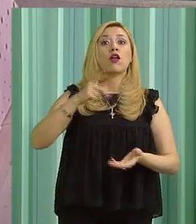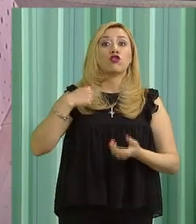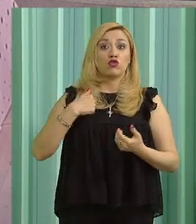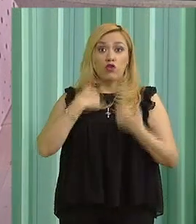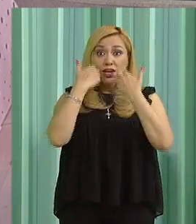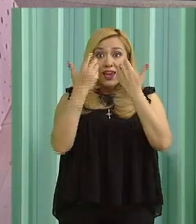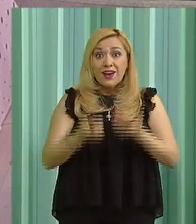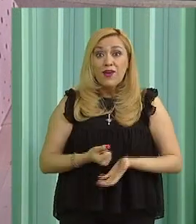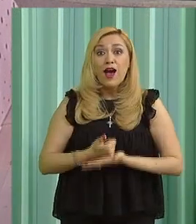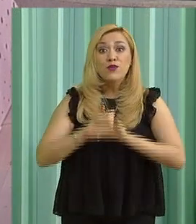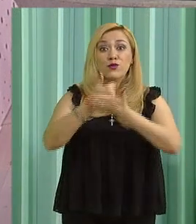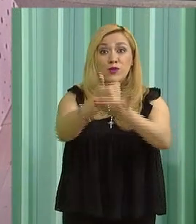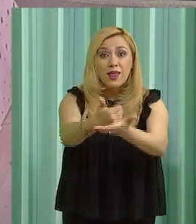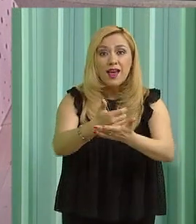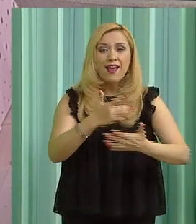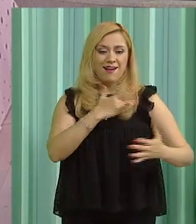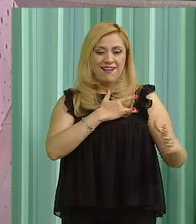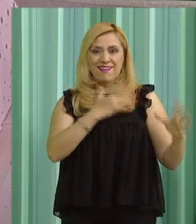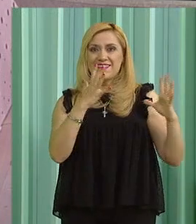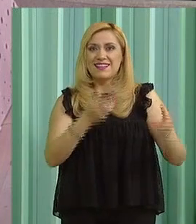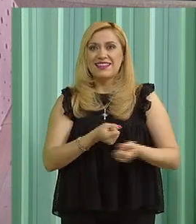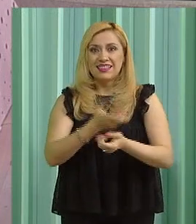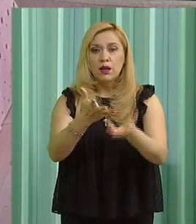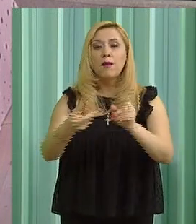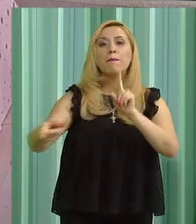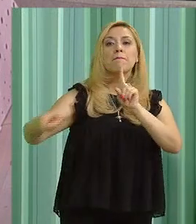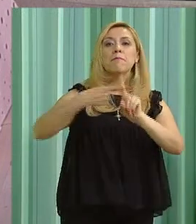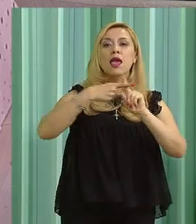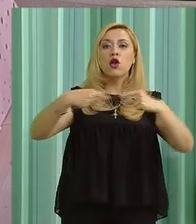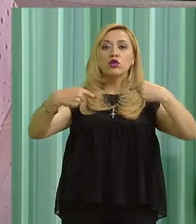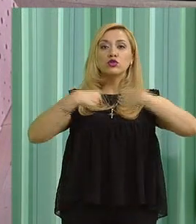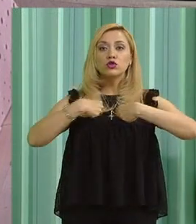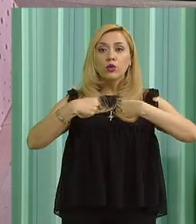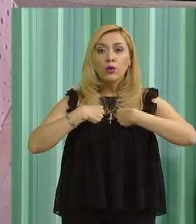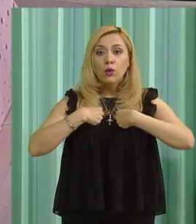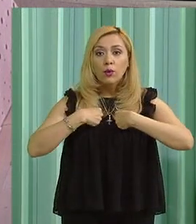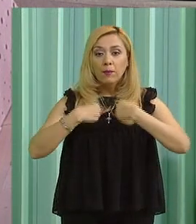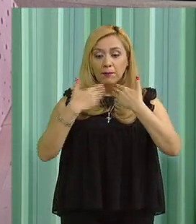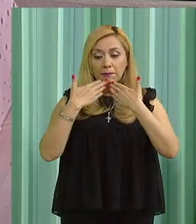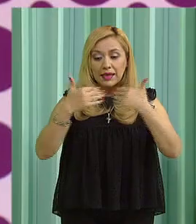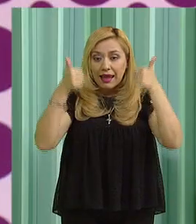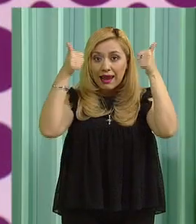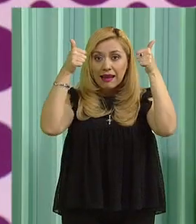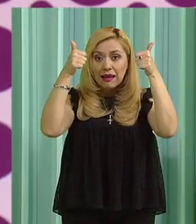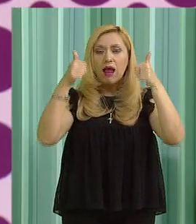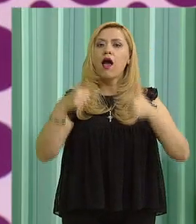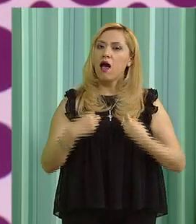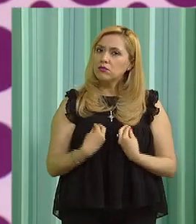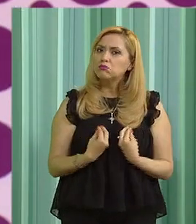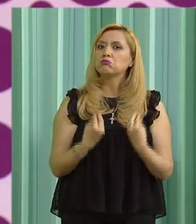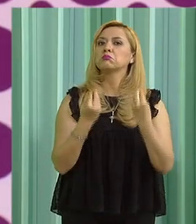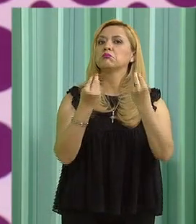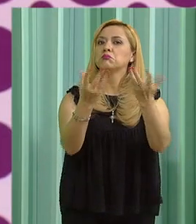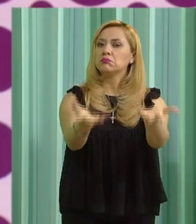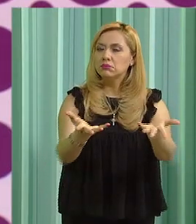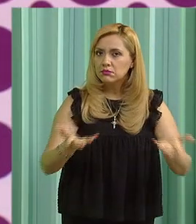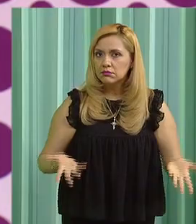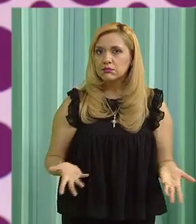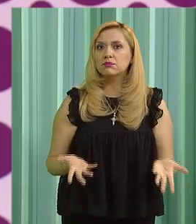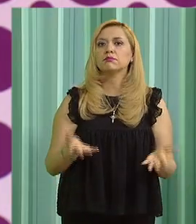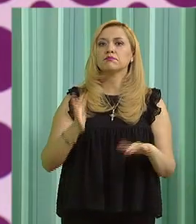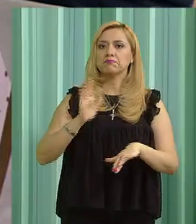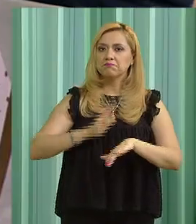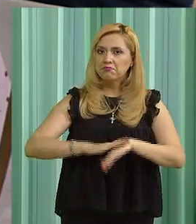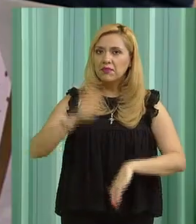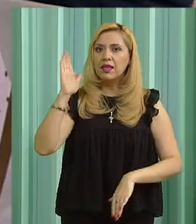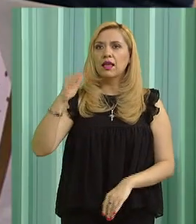los demás, para ser generoso con ellos, necesito ser generoso conmigo mismo primero. En esa medida estaré